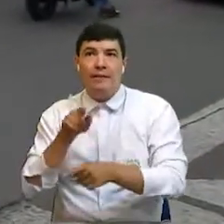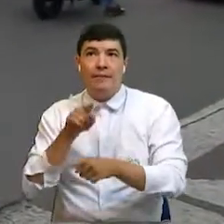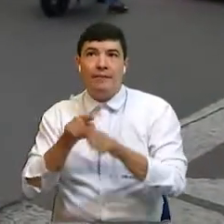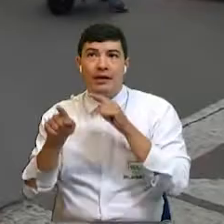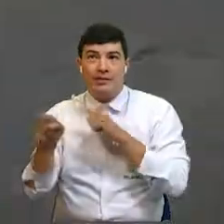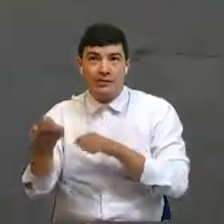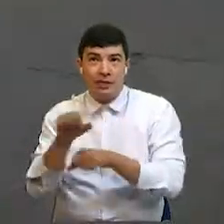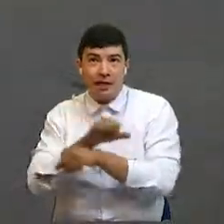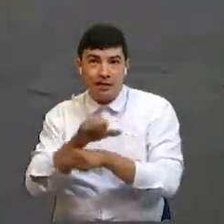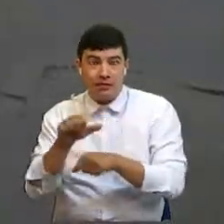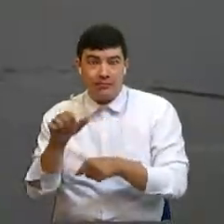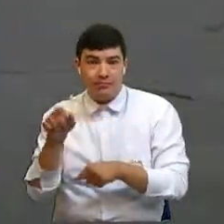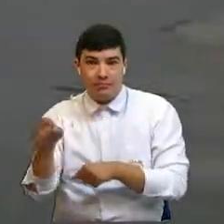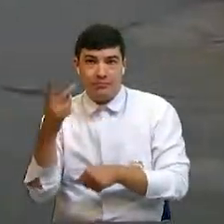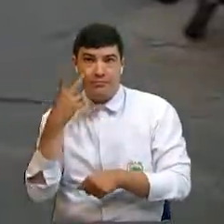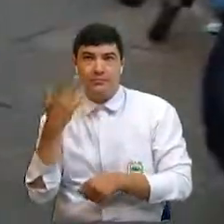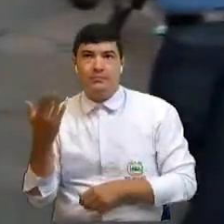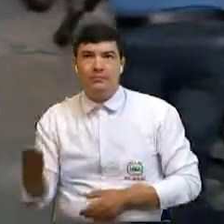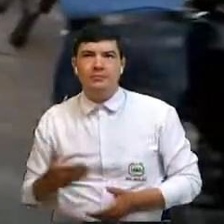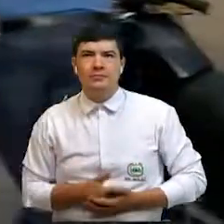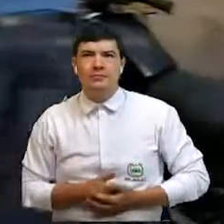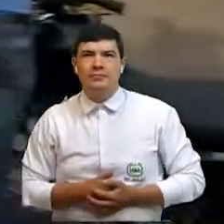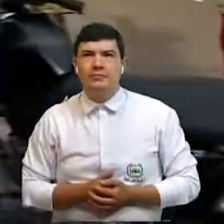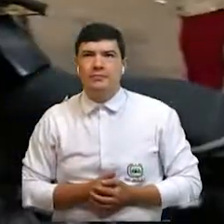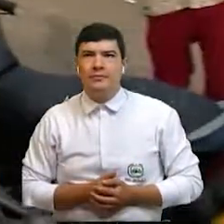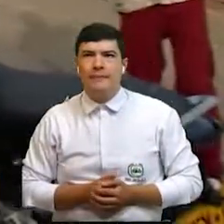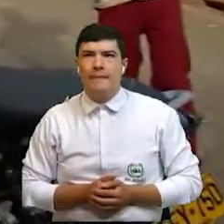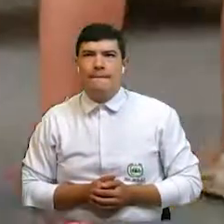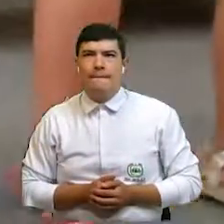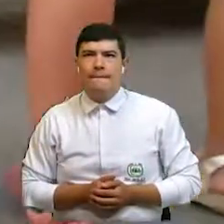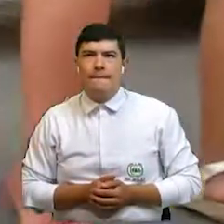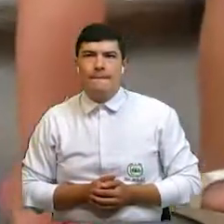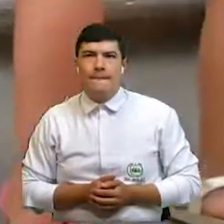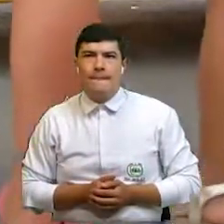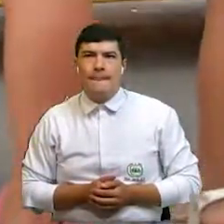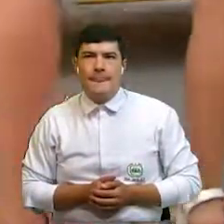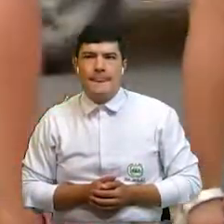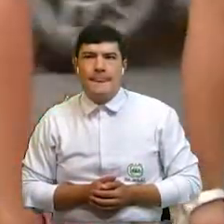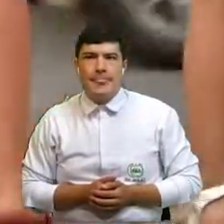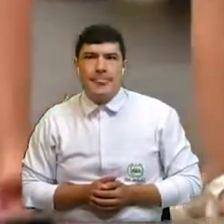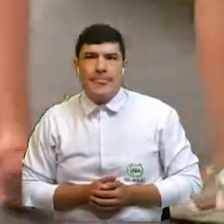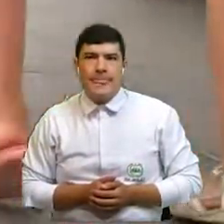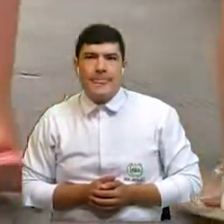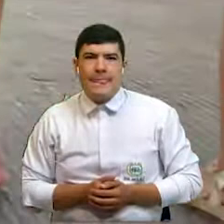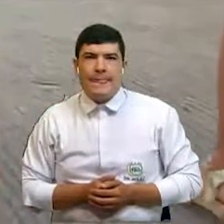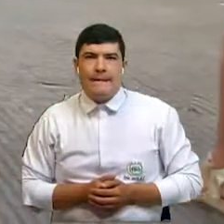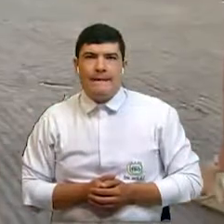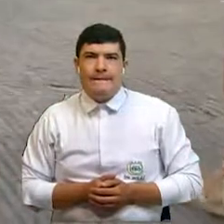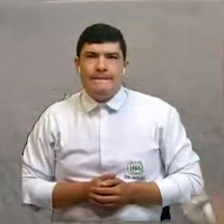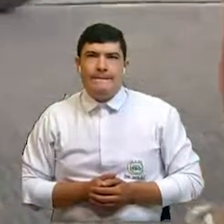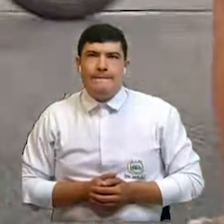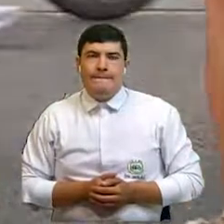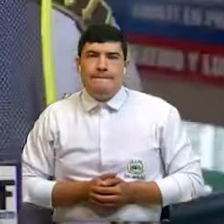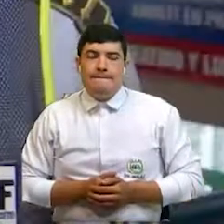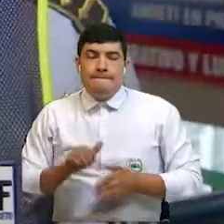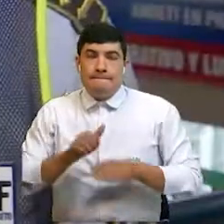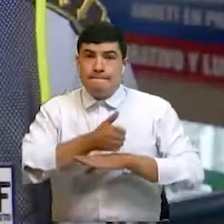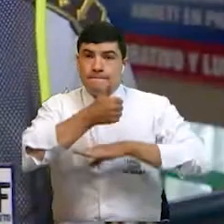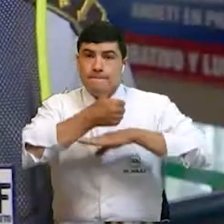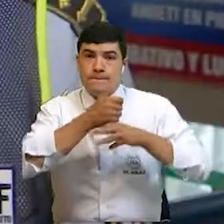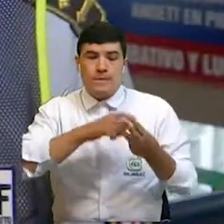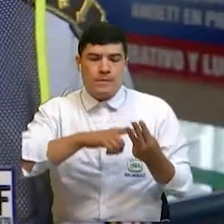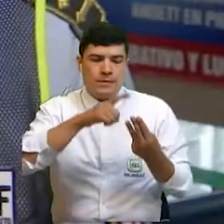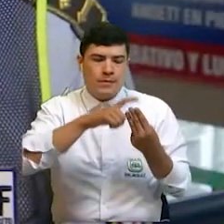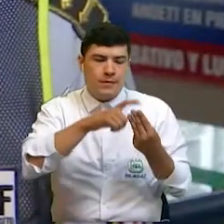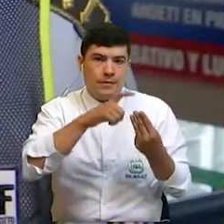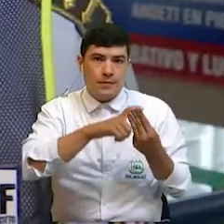esta peligrosa calle, donde los reductores de velocidad están en mal estado y el tráfico se convierte en un peligro. La Dirección de Tránsito y